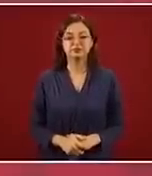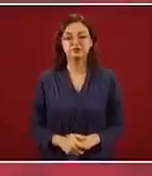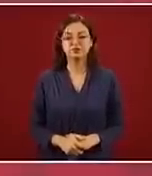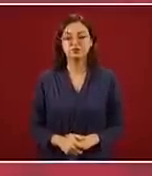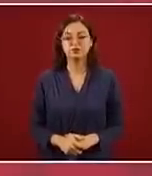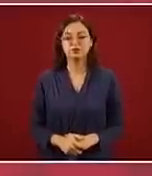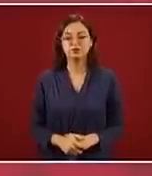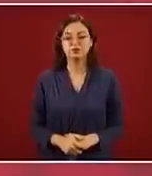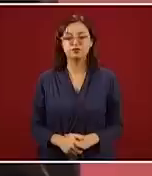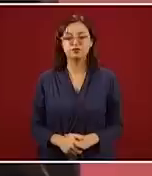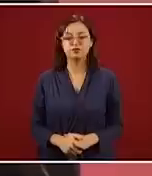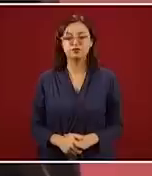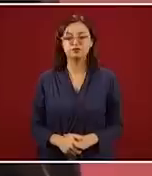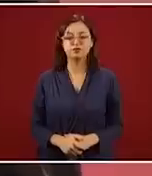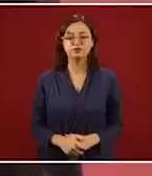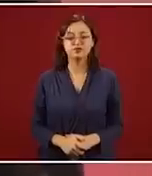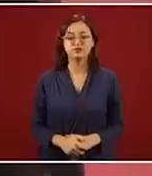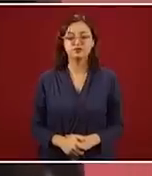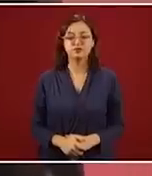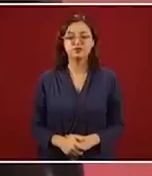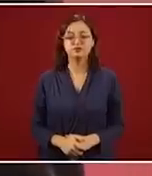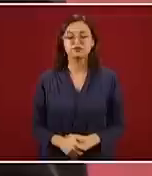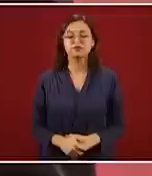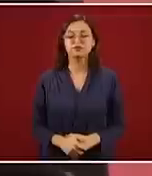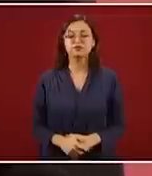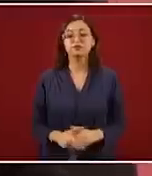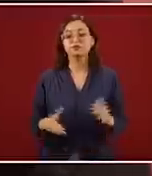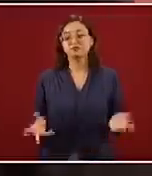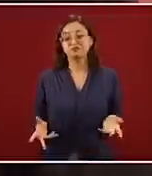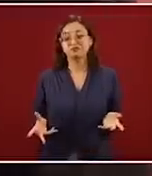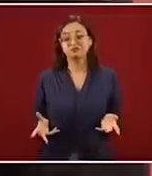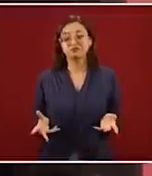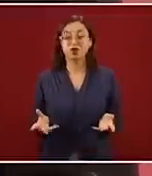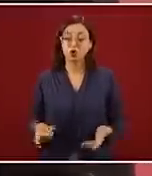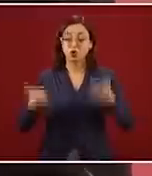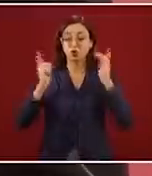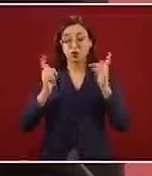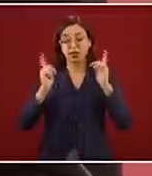Y ojalá y de manera voluntaria